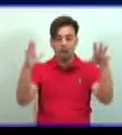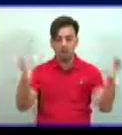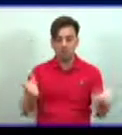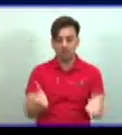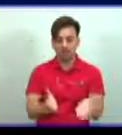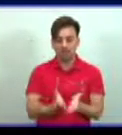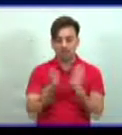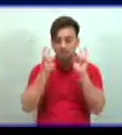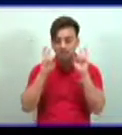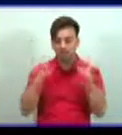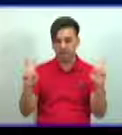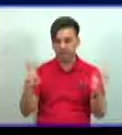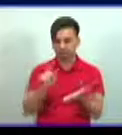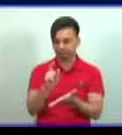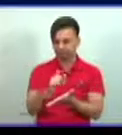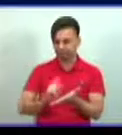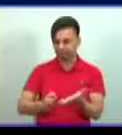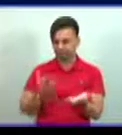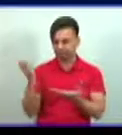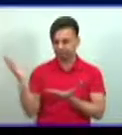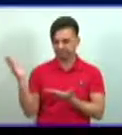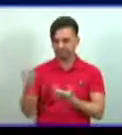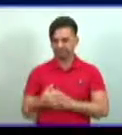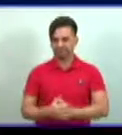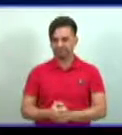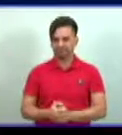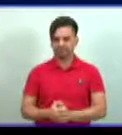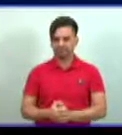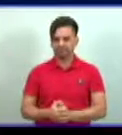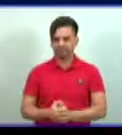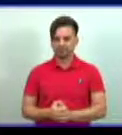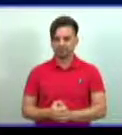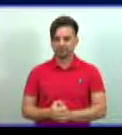que les pido que tomen nota en sus libretas.